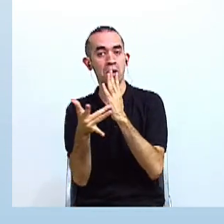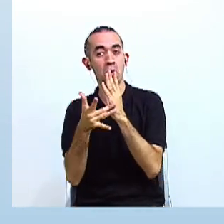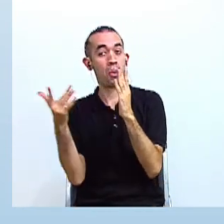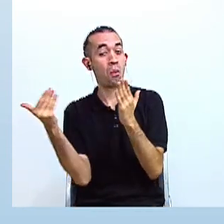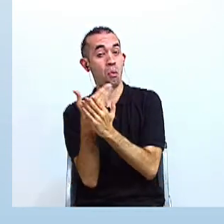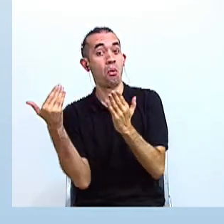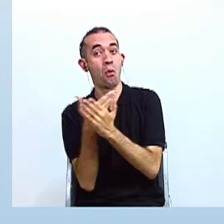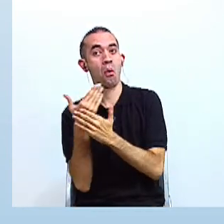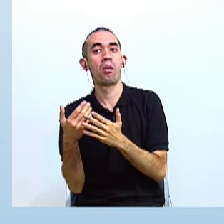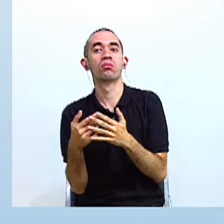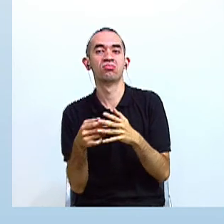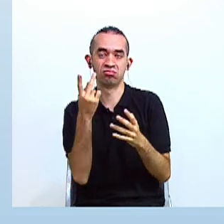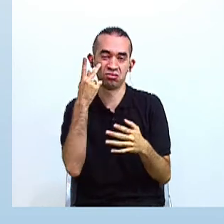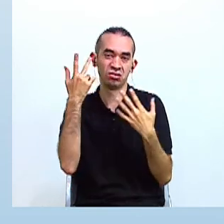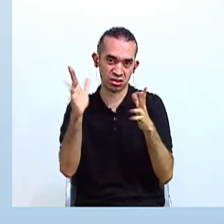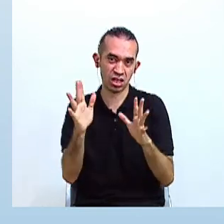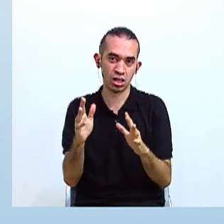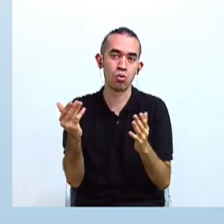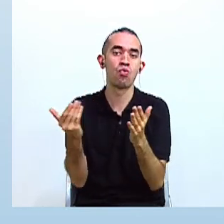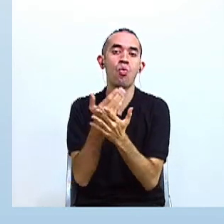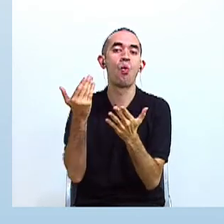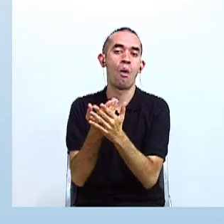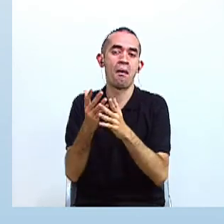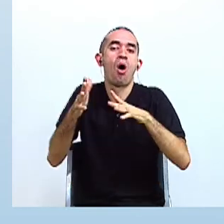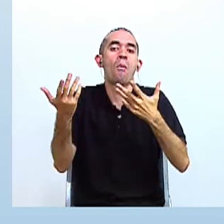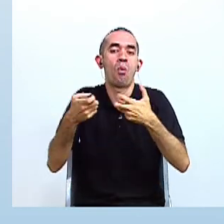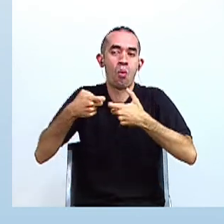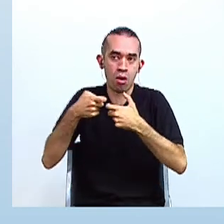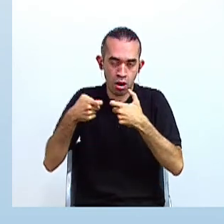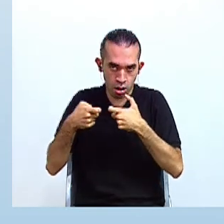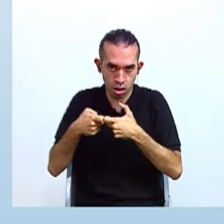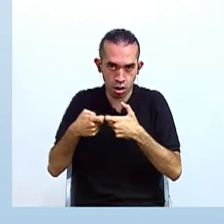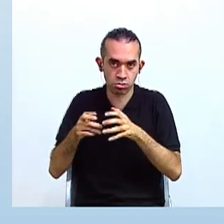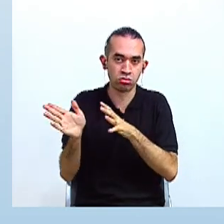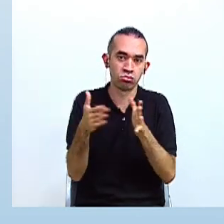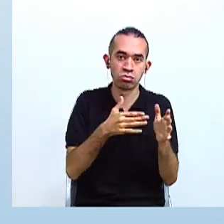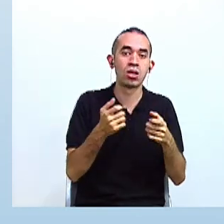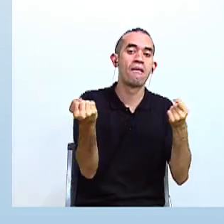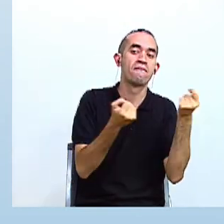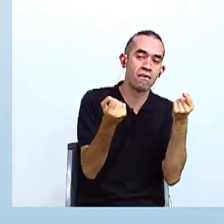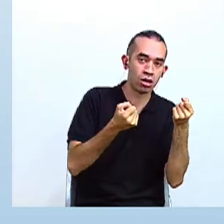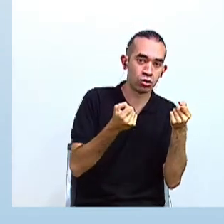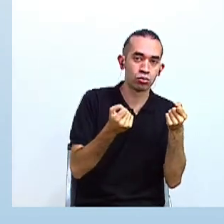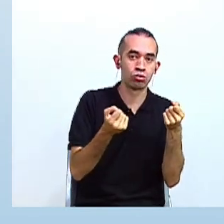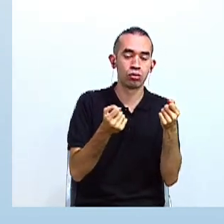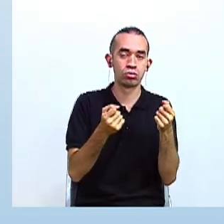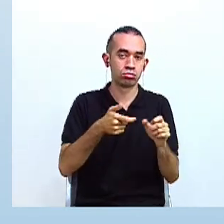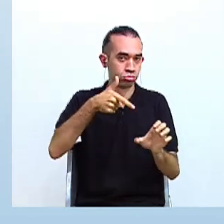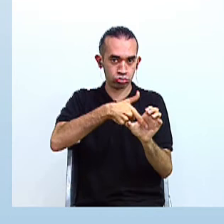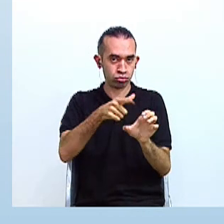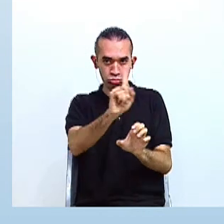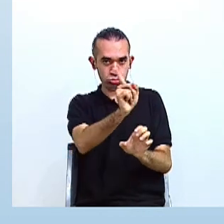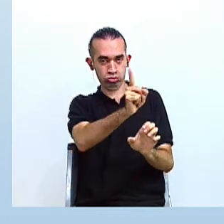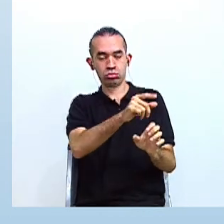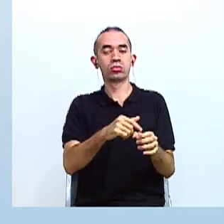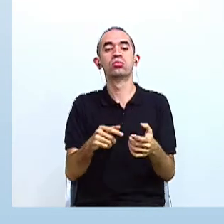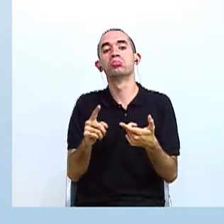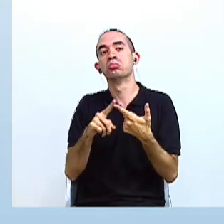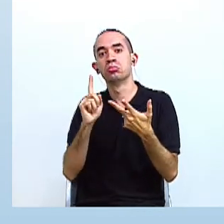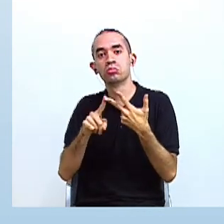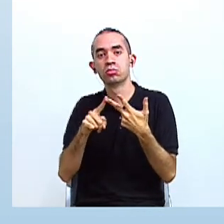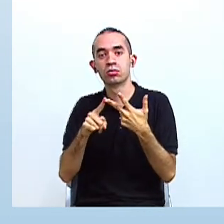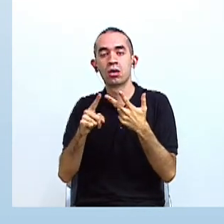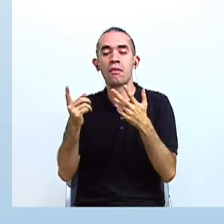innovadoras, como ya hemos visto, nuevas fuentes de energía, por ejemplo, vehículos que no usen combustible fósil, también producción de energía con